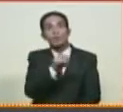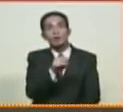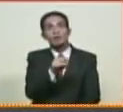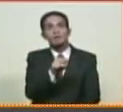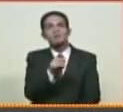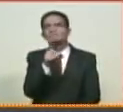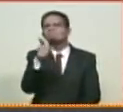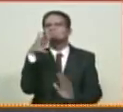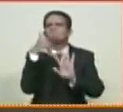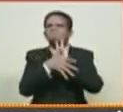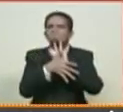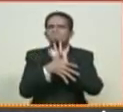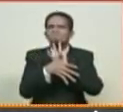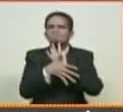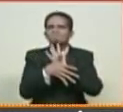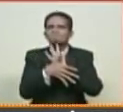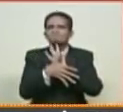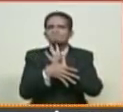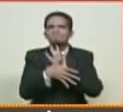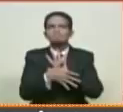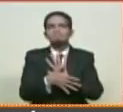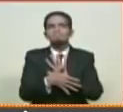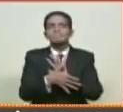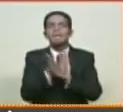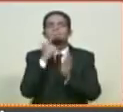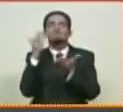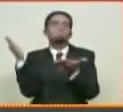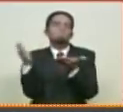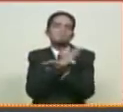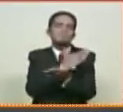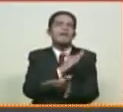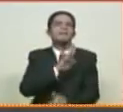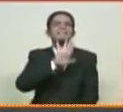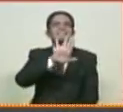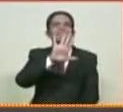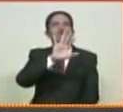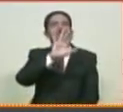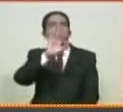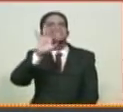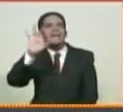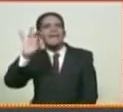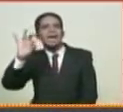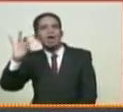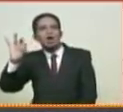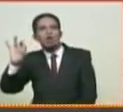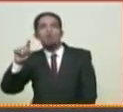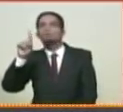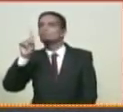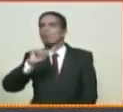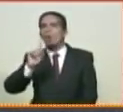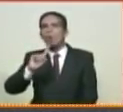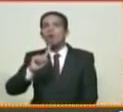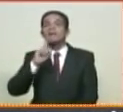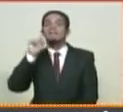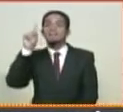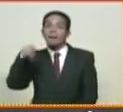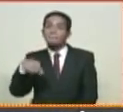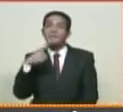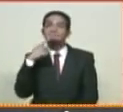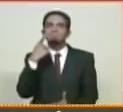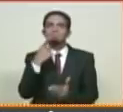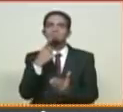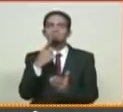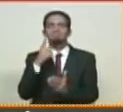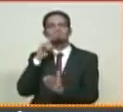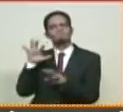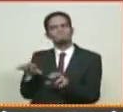la reconversión propiamente dicha, quitar los 5 ceros a la moneda venezolana, sino que implicó también una recuperación del